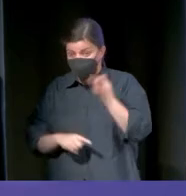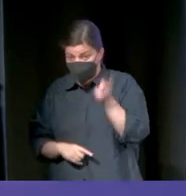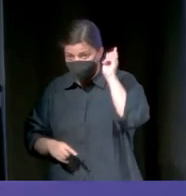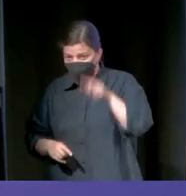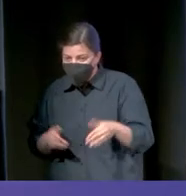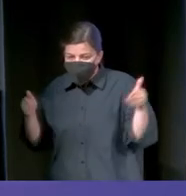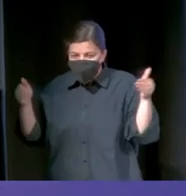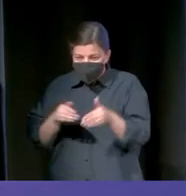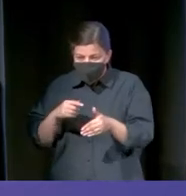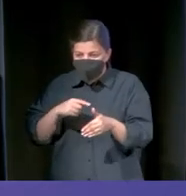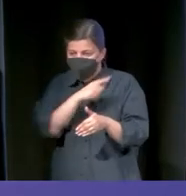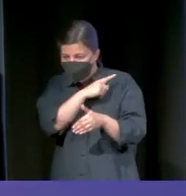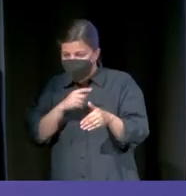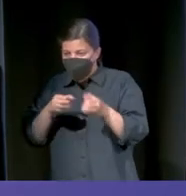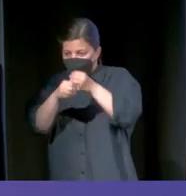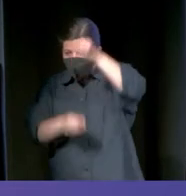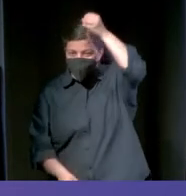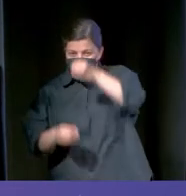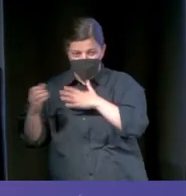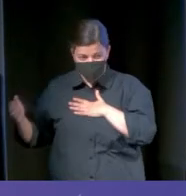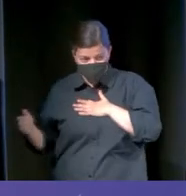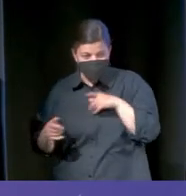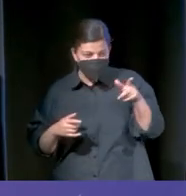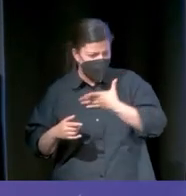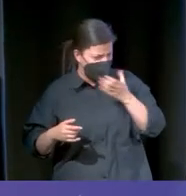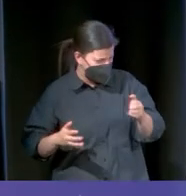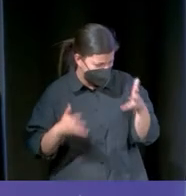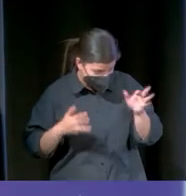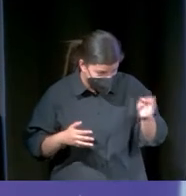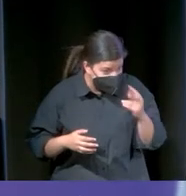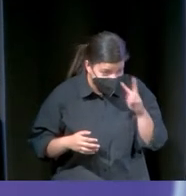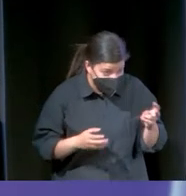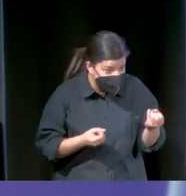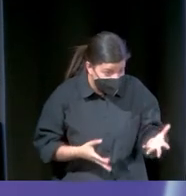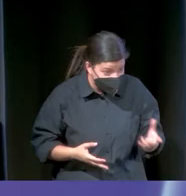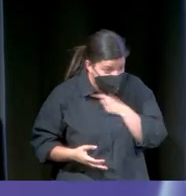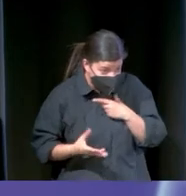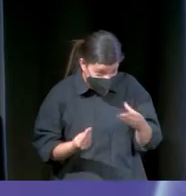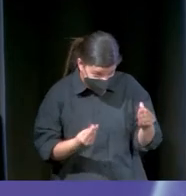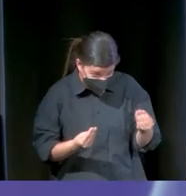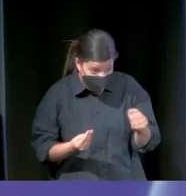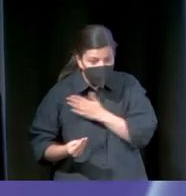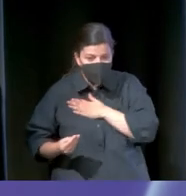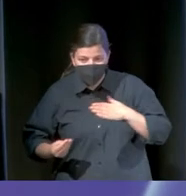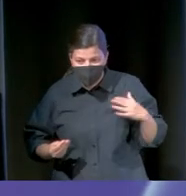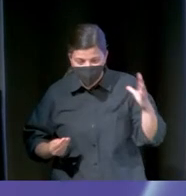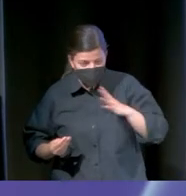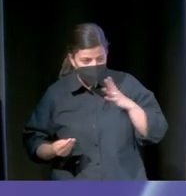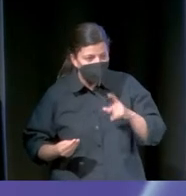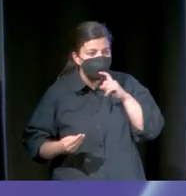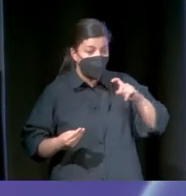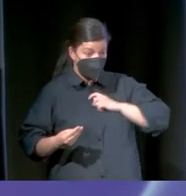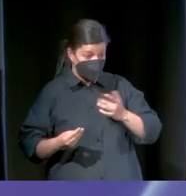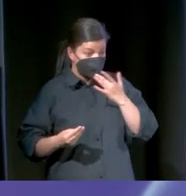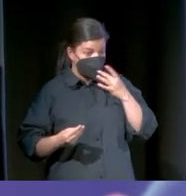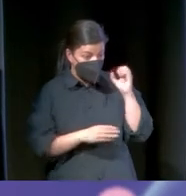mucho al pool de elche el alcalde le está encantando alcalde no lo es te gusta mucho quiero que por favor me avise para la próxima